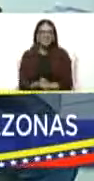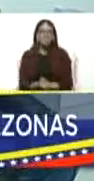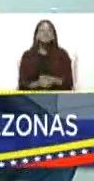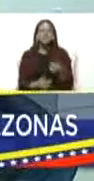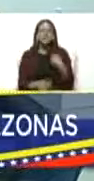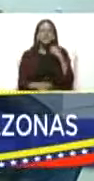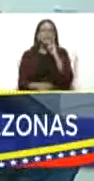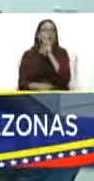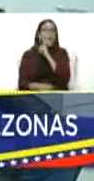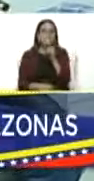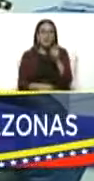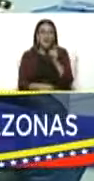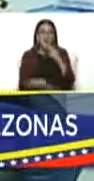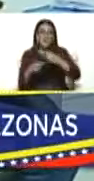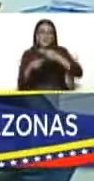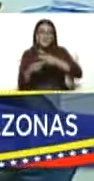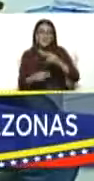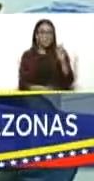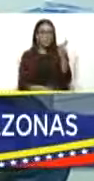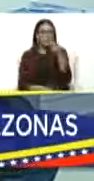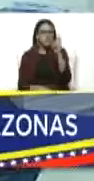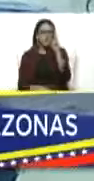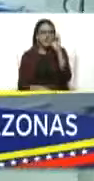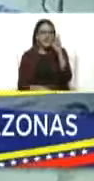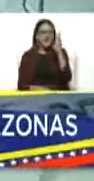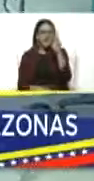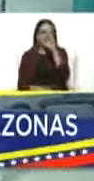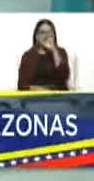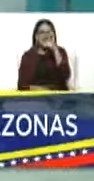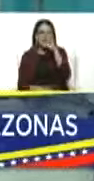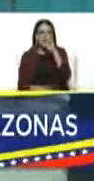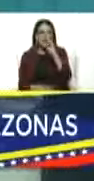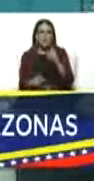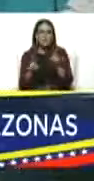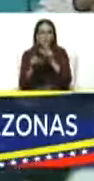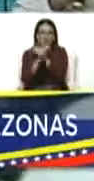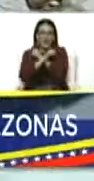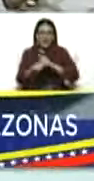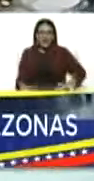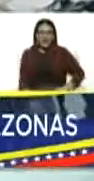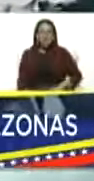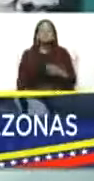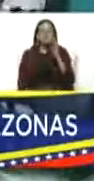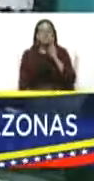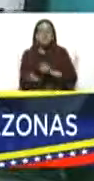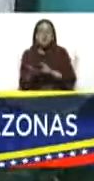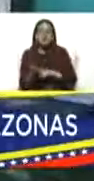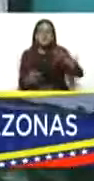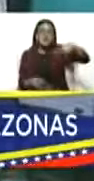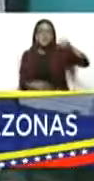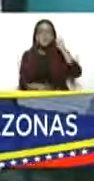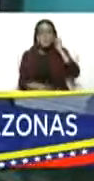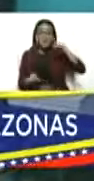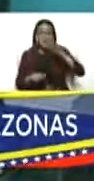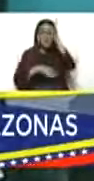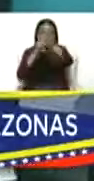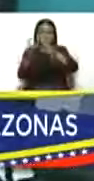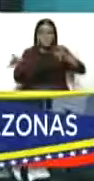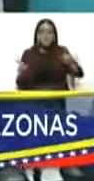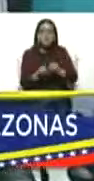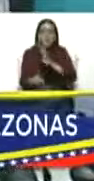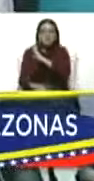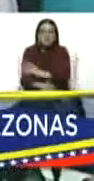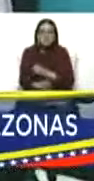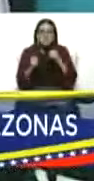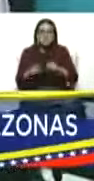del Amazonas, ¿verdad? Son legendarios. Cuéntame, Delcari, ¿qué tratamiento le podríamos dar aquí a nuestro